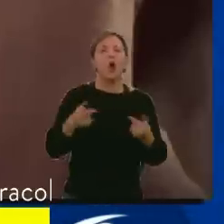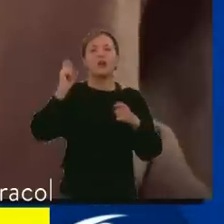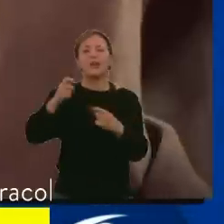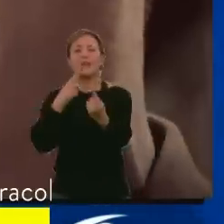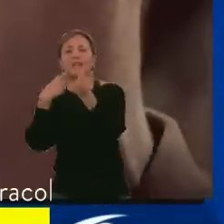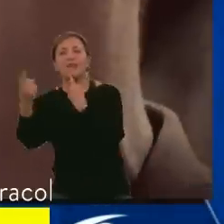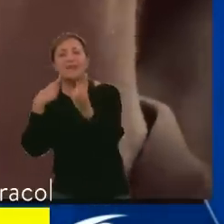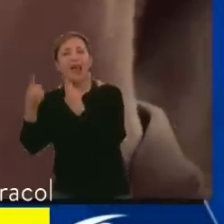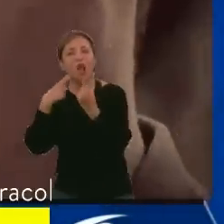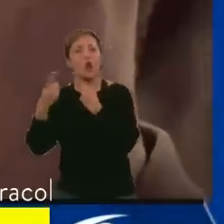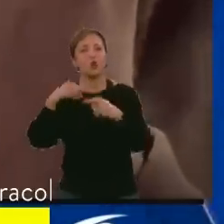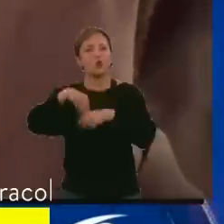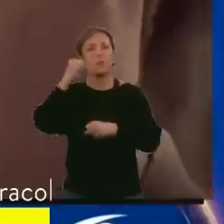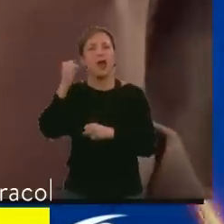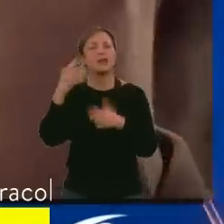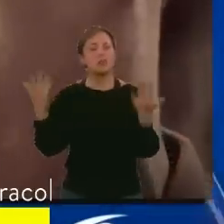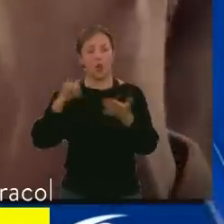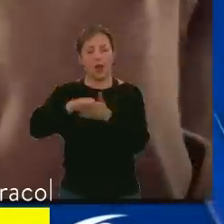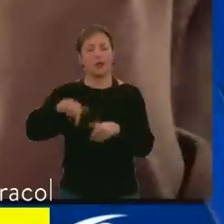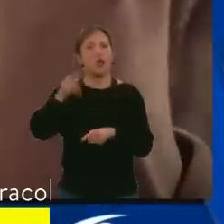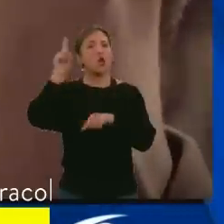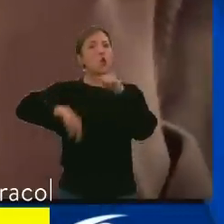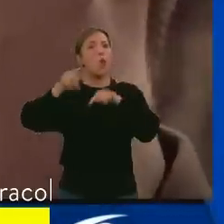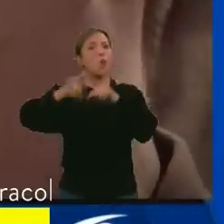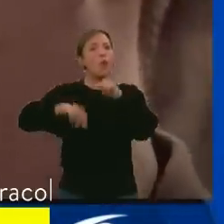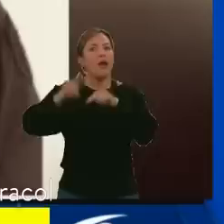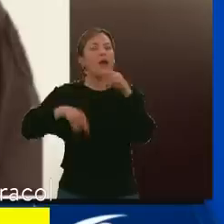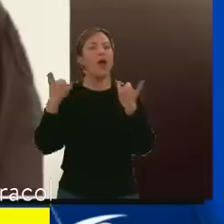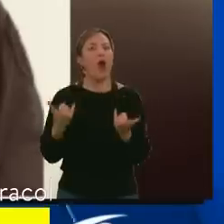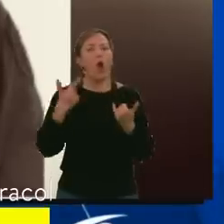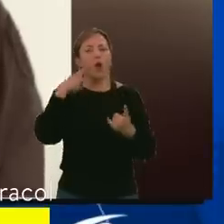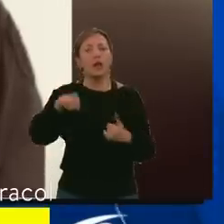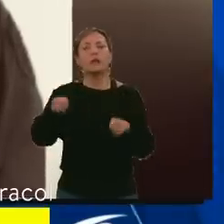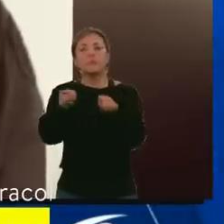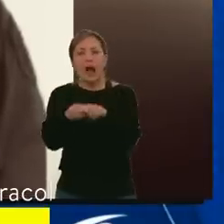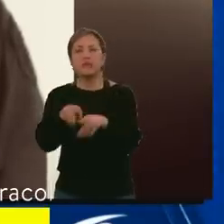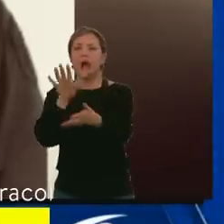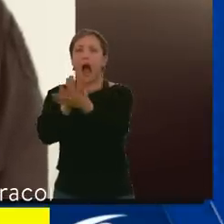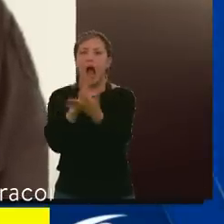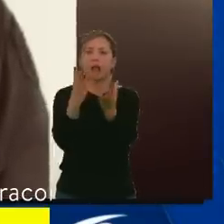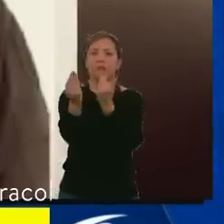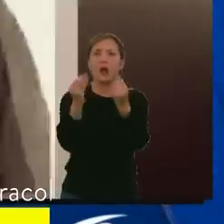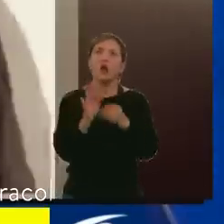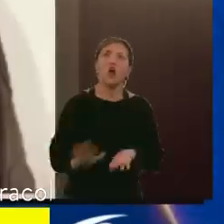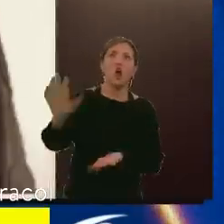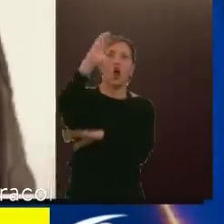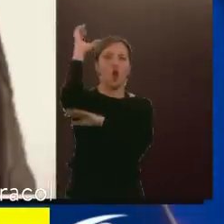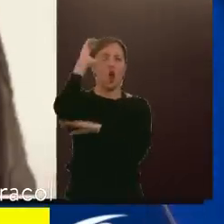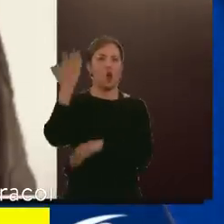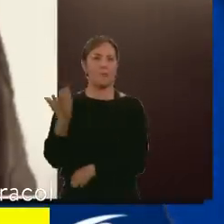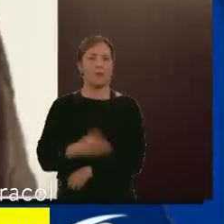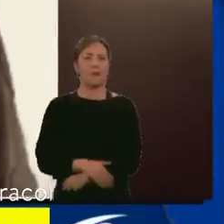estos grupos alzados en armas, pues no pueden seguir cometiendo actos delincuenciales a lo largo del territorio nacional.